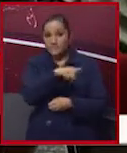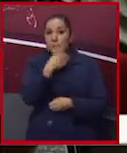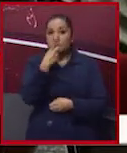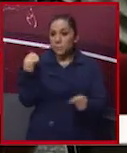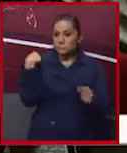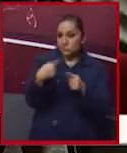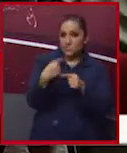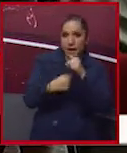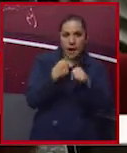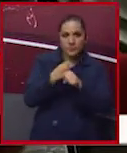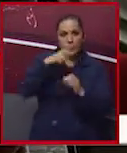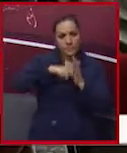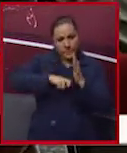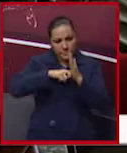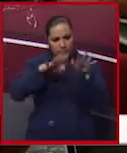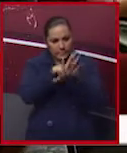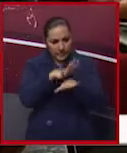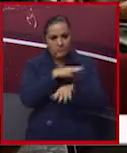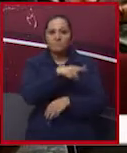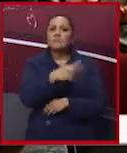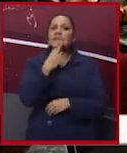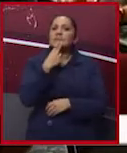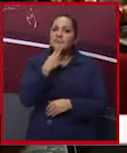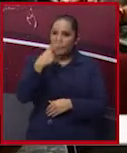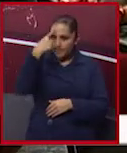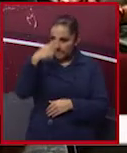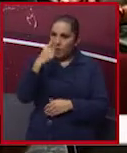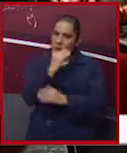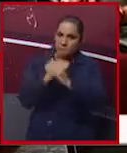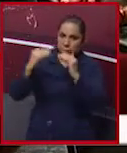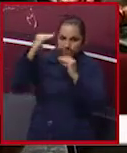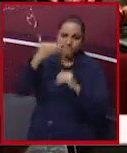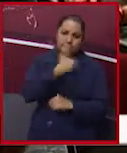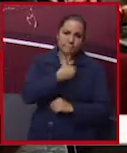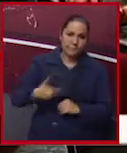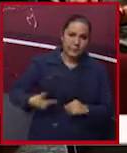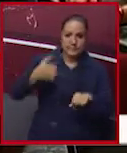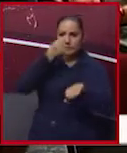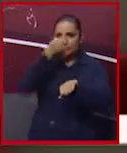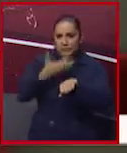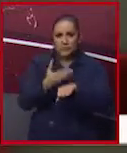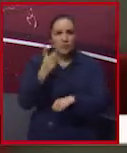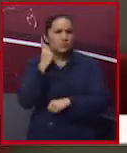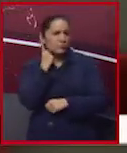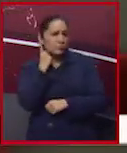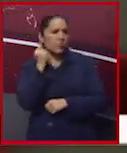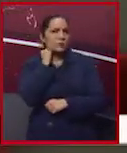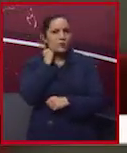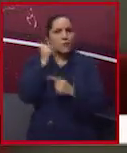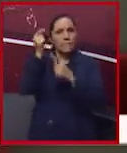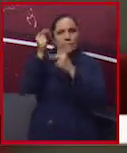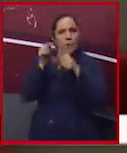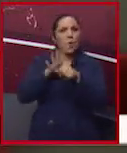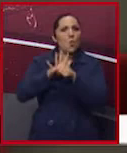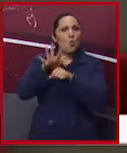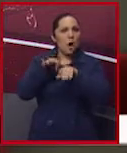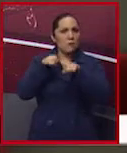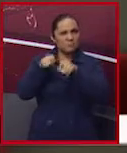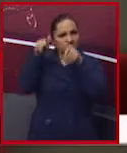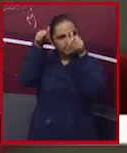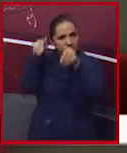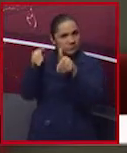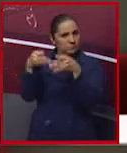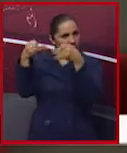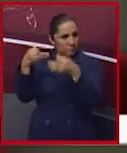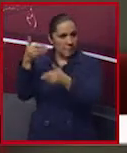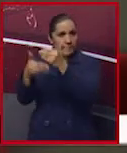los últimos años fortalecieron las facultades de los poderes ejecutivo y legislativo, pero descuidaron el funcionamiento del Poder